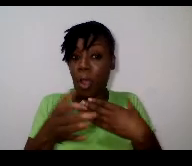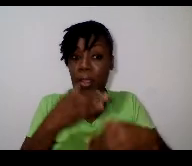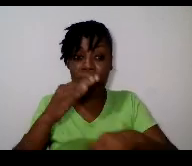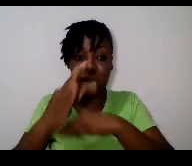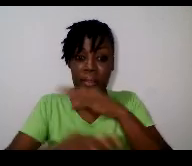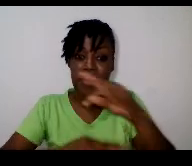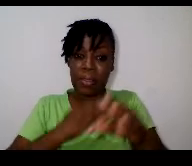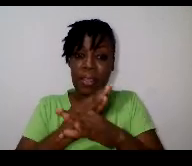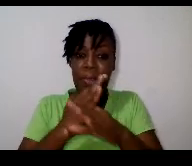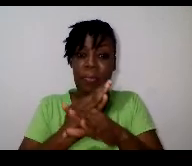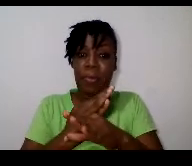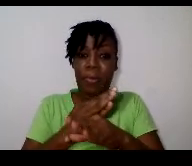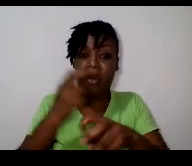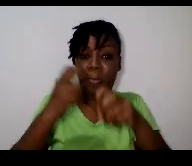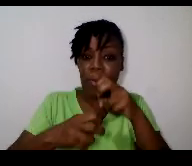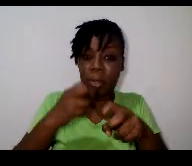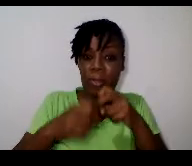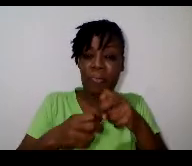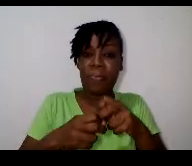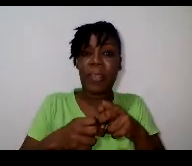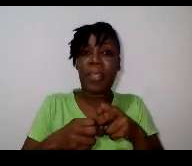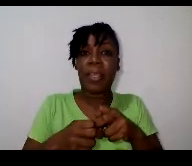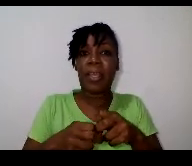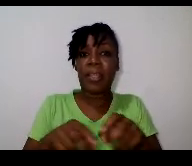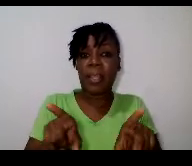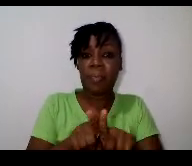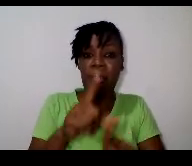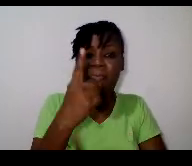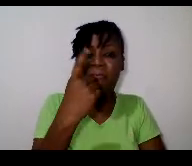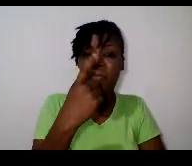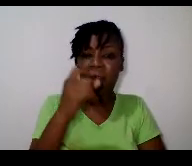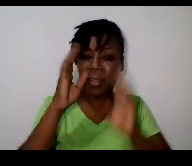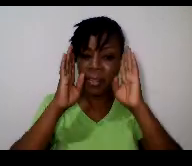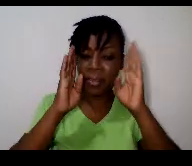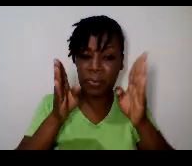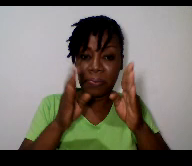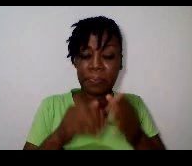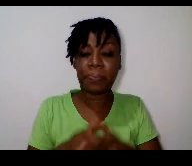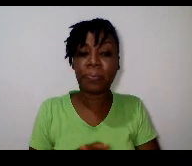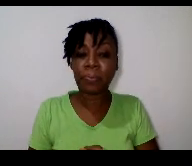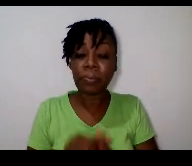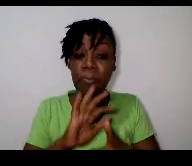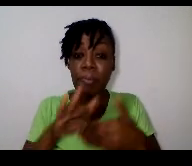problemas de aprendizaje como el déficit de atención. Todo esto tiene que ver con